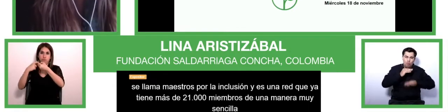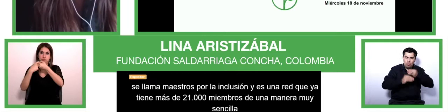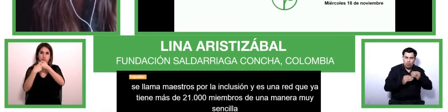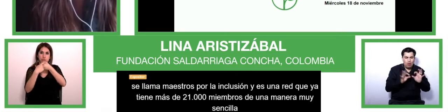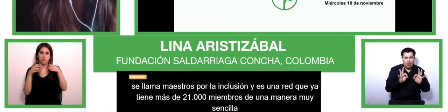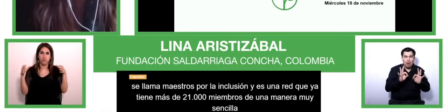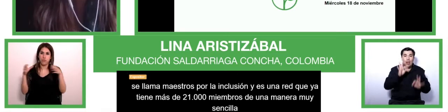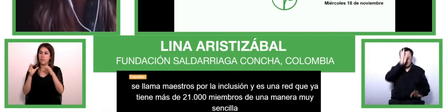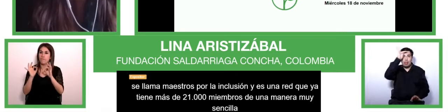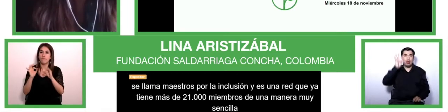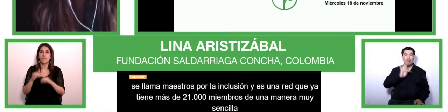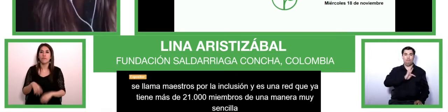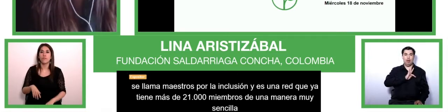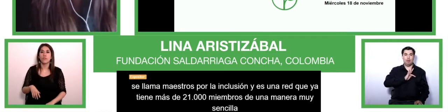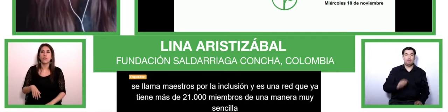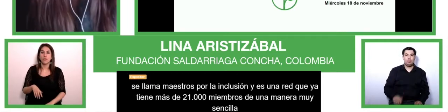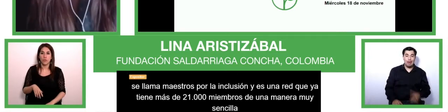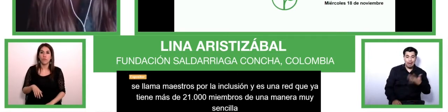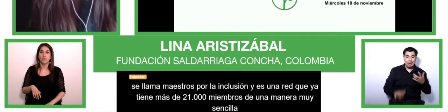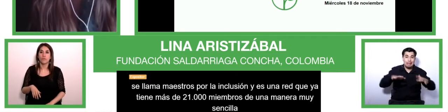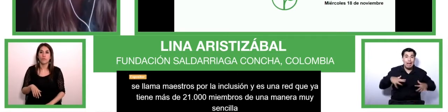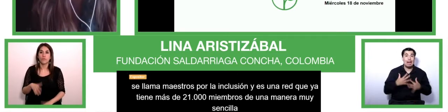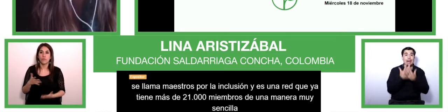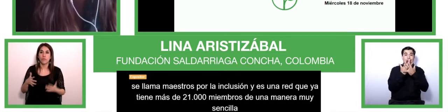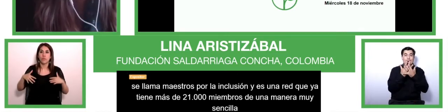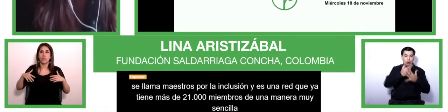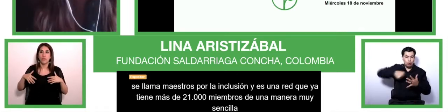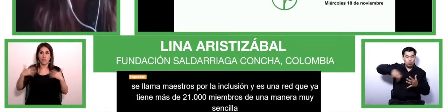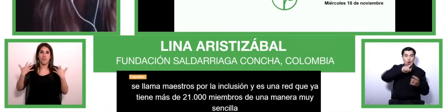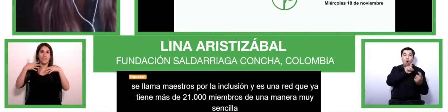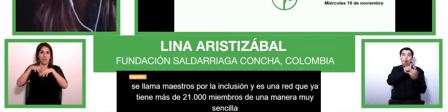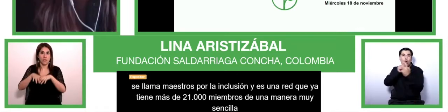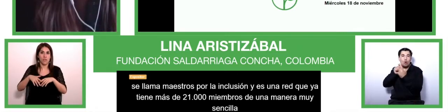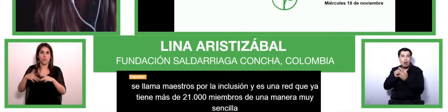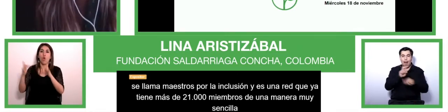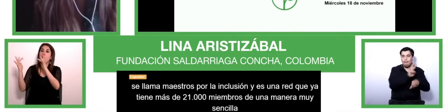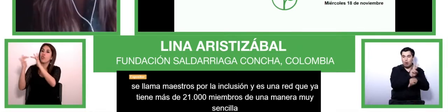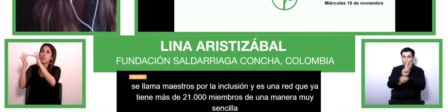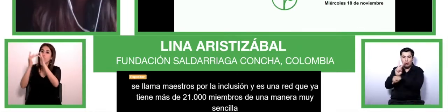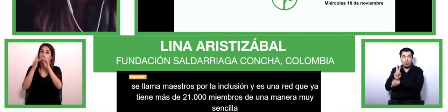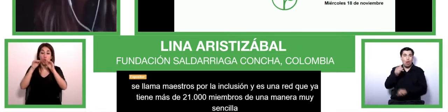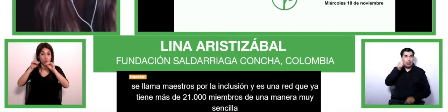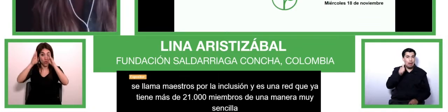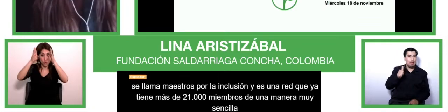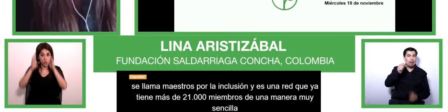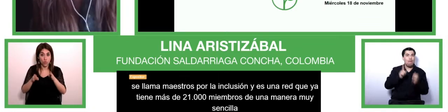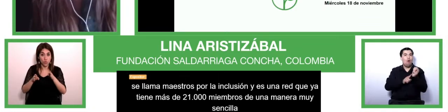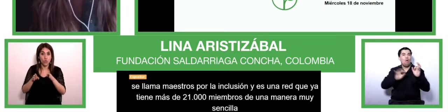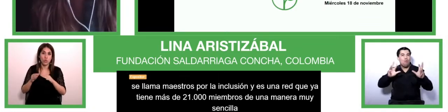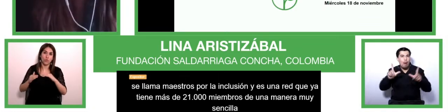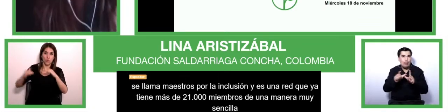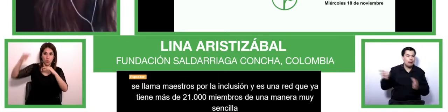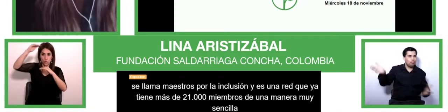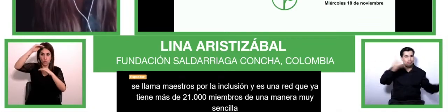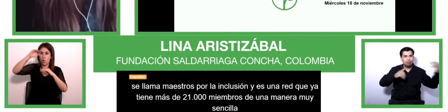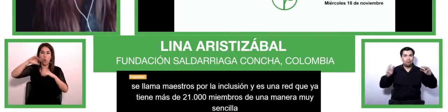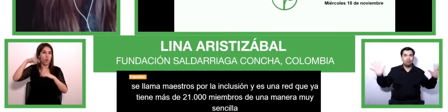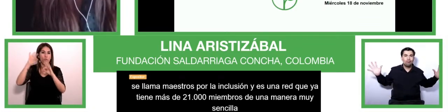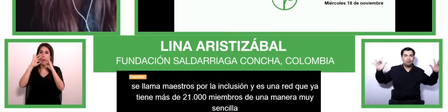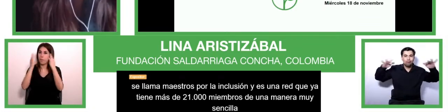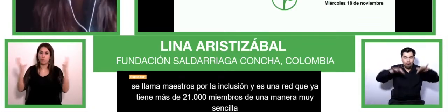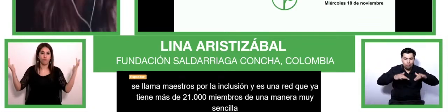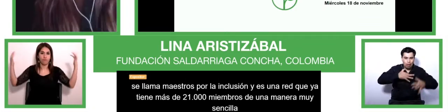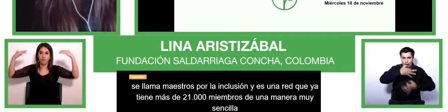de Facebook. Y a través de esa red hemos logrado contactar maestros, directivos, familias que